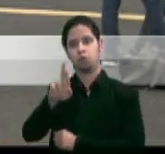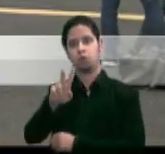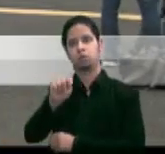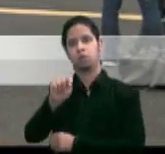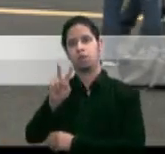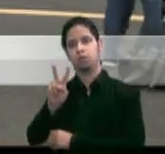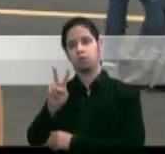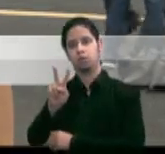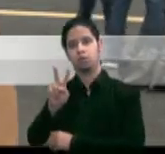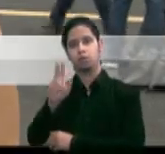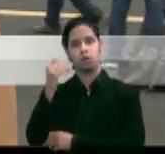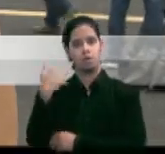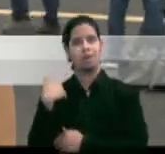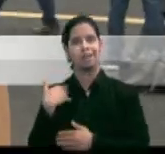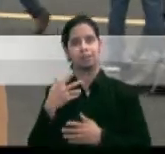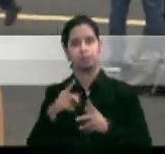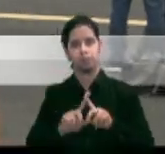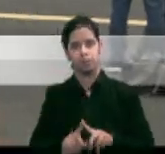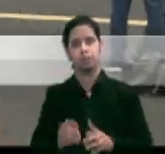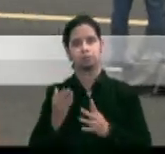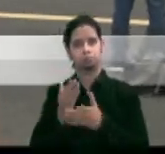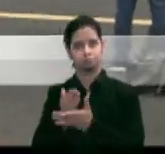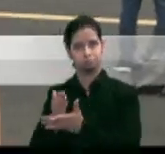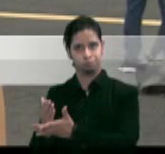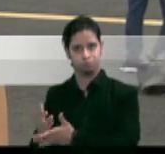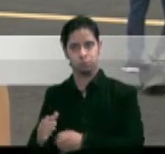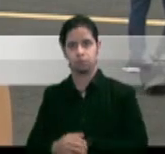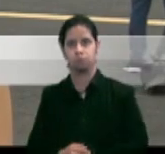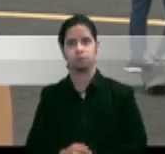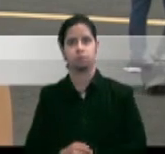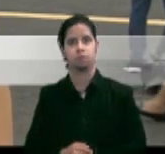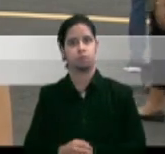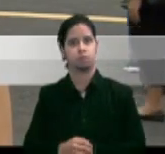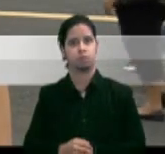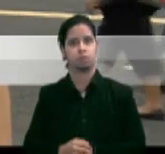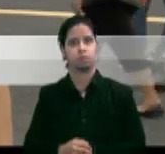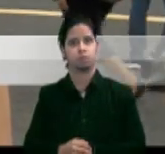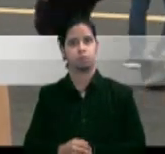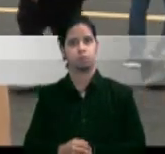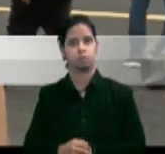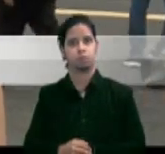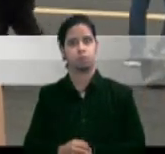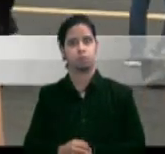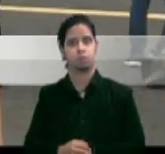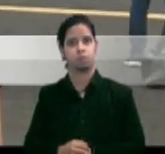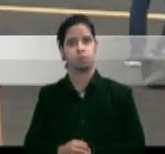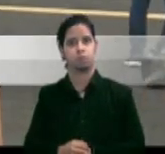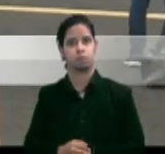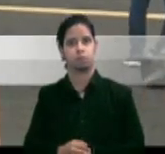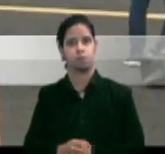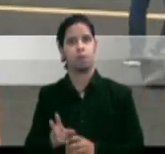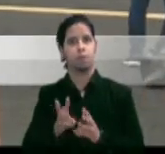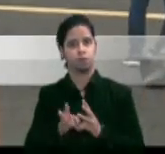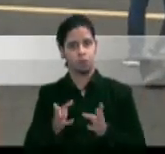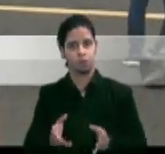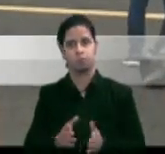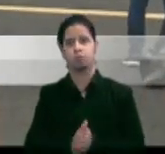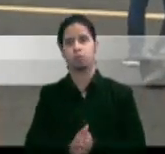que vamos a tener varias intervenciones desde aquí. Para Noticias 24/7 Informa, Suheily López Belén, meteoróloga. Buenas